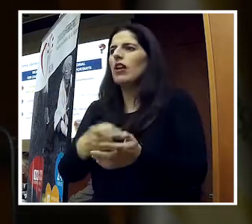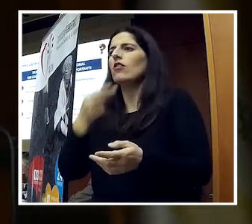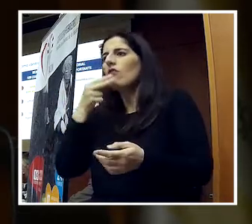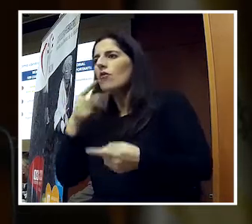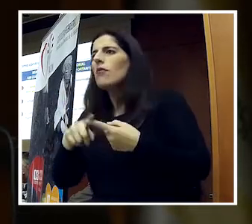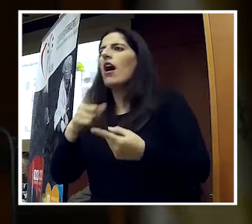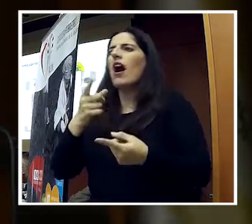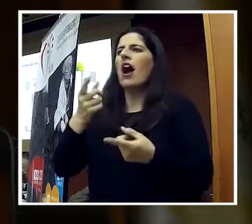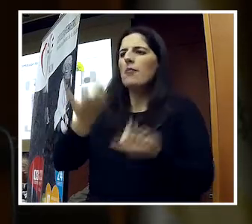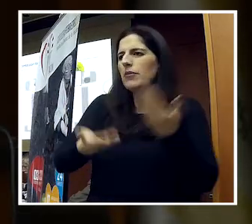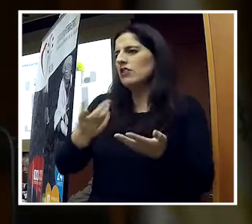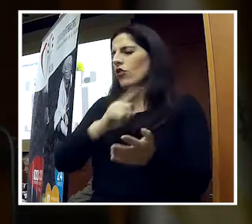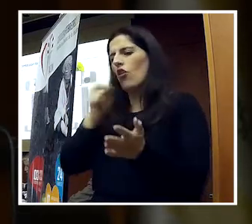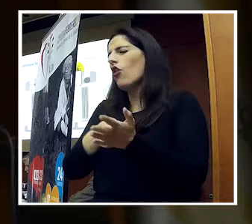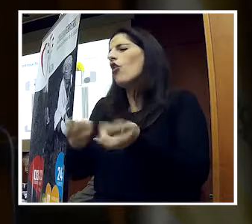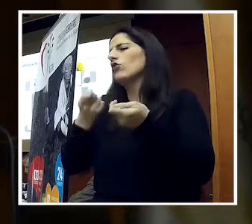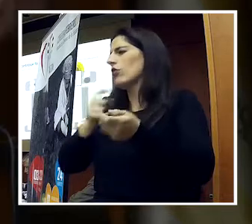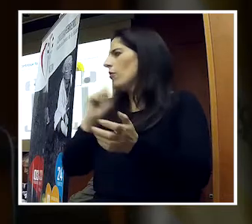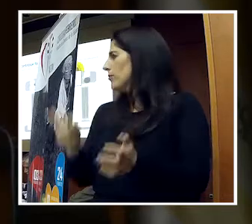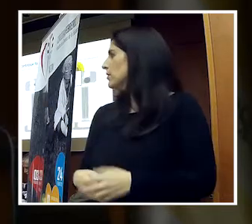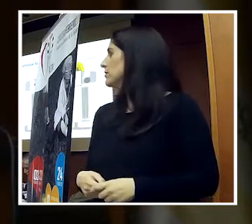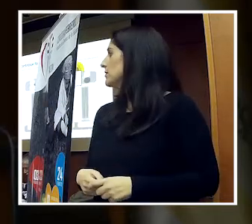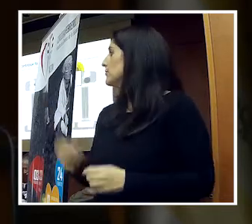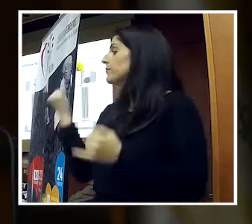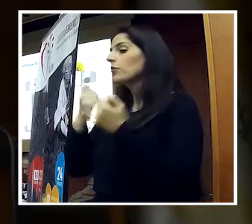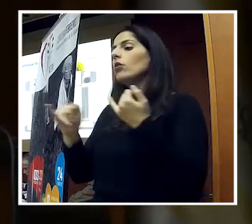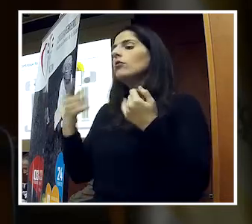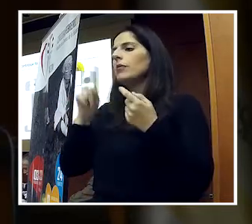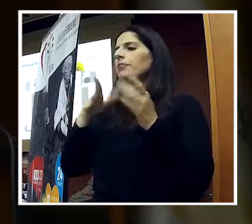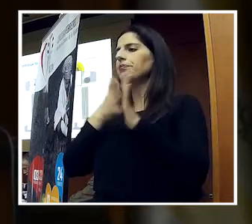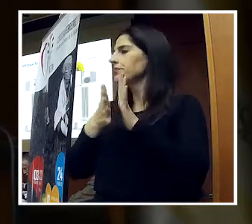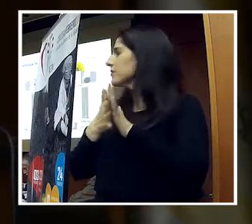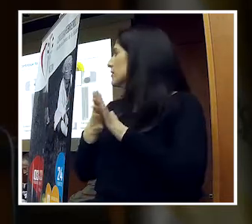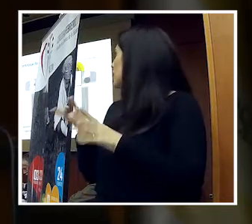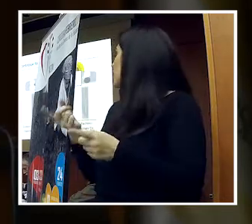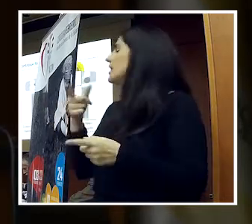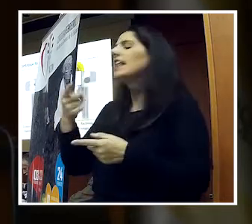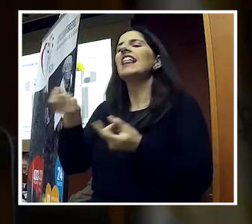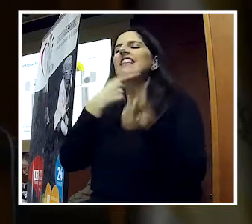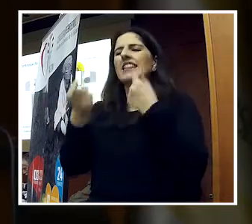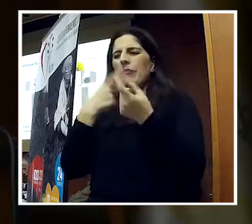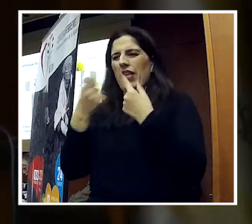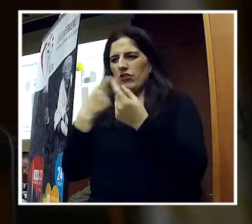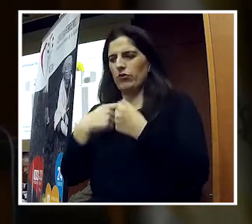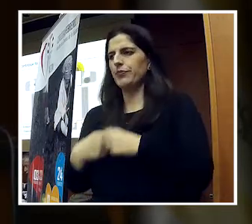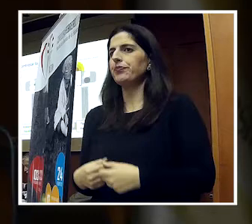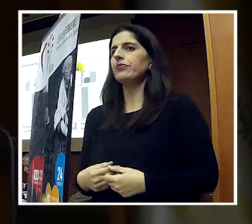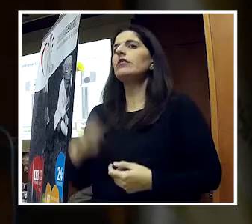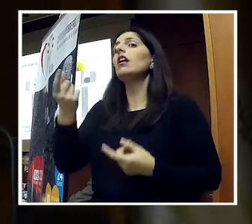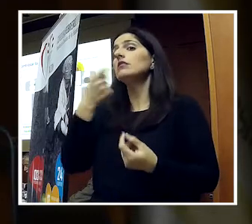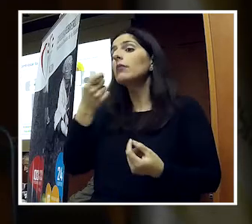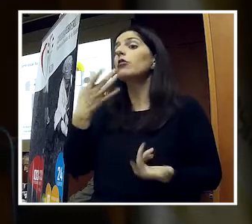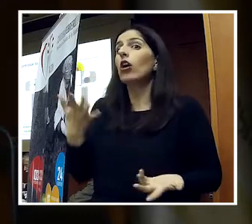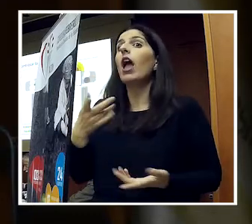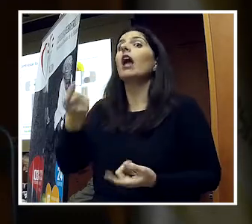fumar, el sobrepeso, etc. Y los últimos minutos los voy a dedicar para el tratamiento de esta enfermedad. Desde luego, alimentación equilibrada,